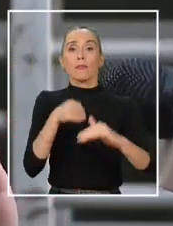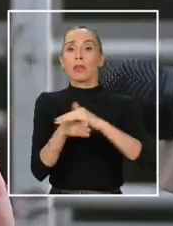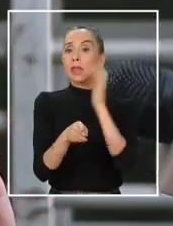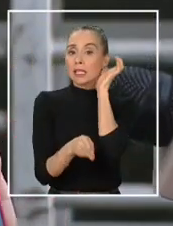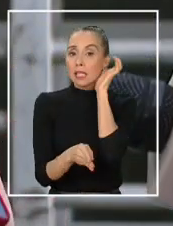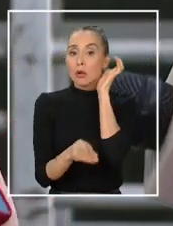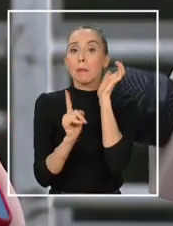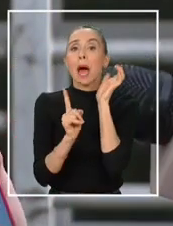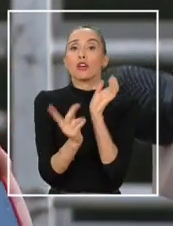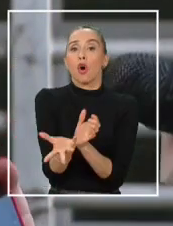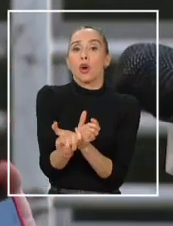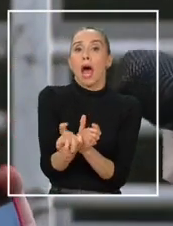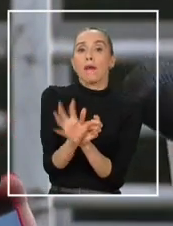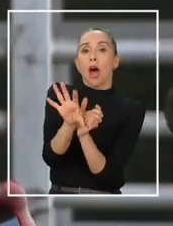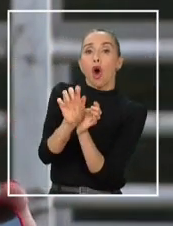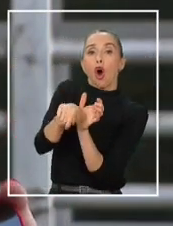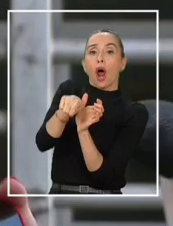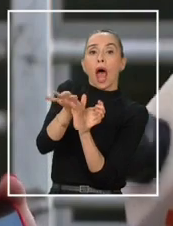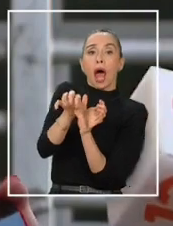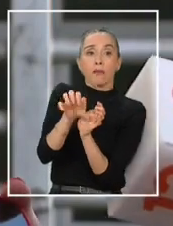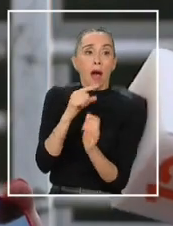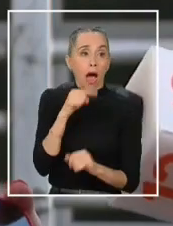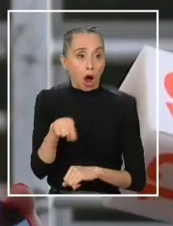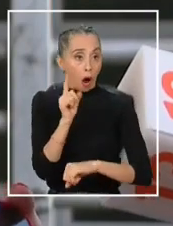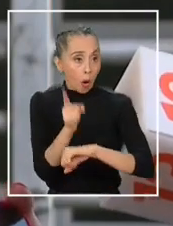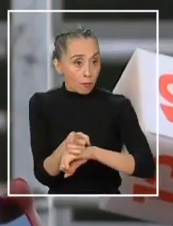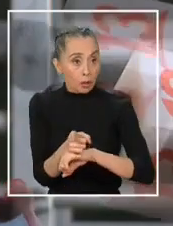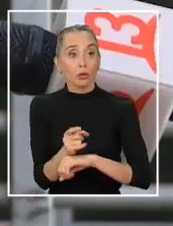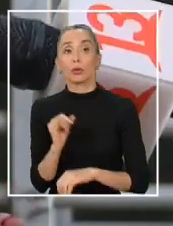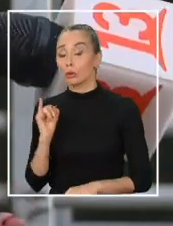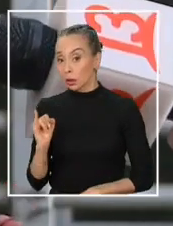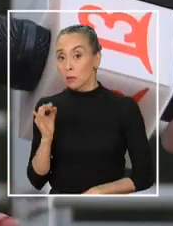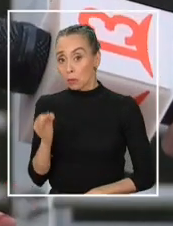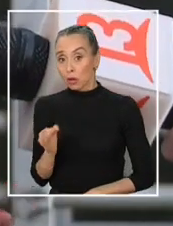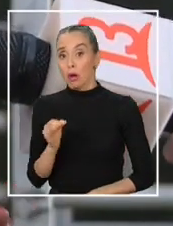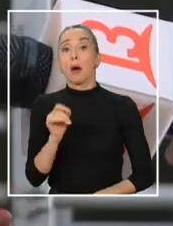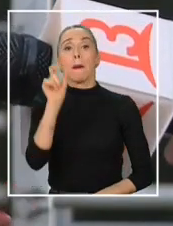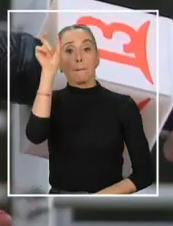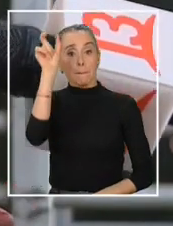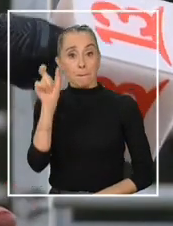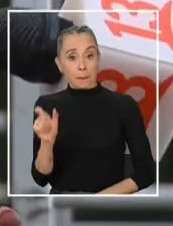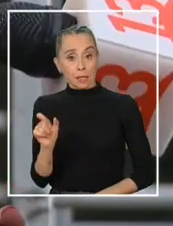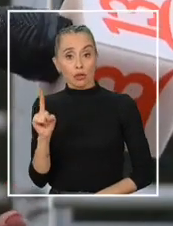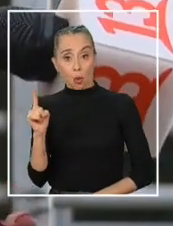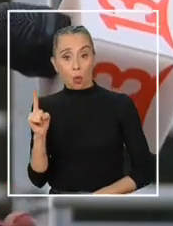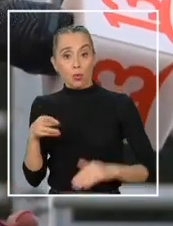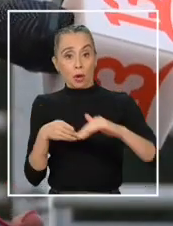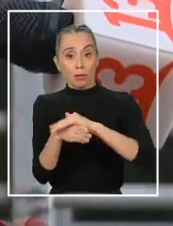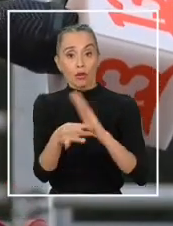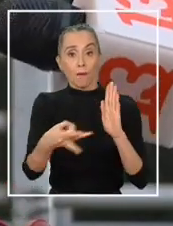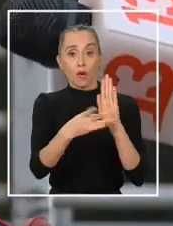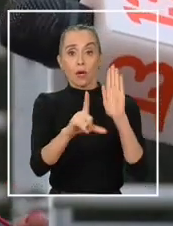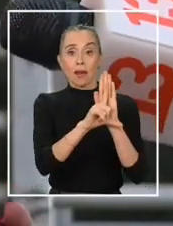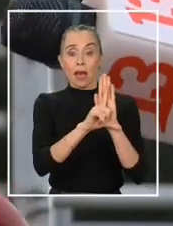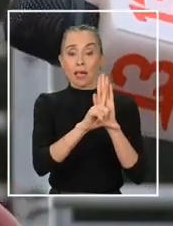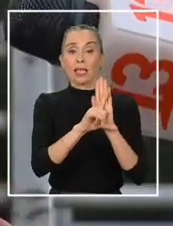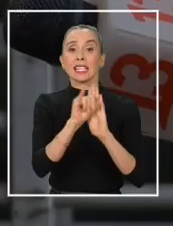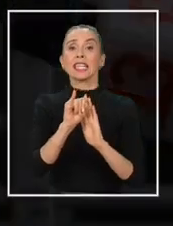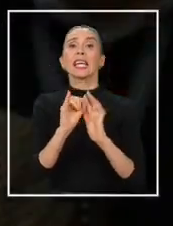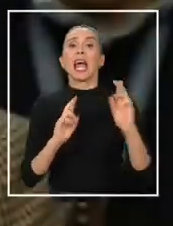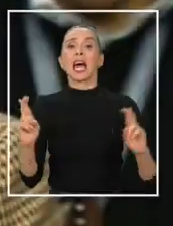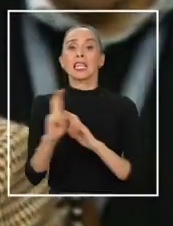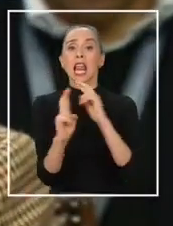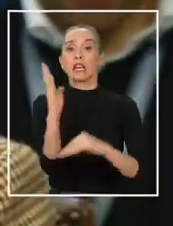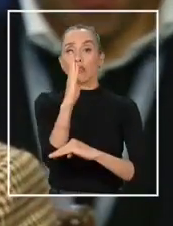de situaciones que se vuelvan a repetir. ¿Va a ser obligatorio entonces? Por cierto, hubo una persona que pasó a llevar no solo la ley, sino que normas básicas de